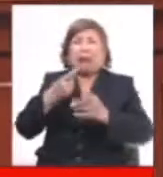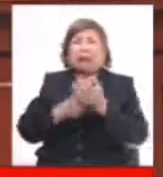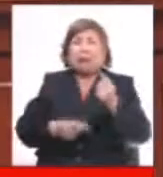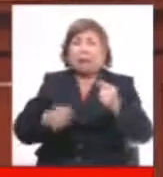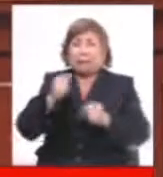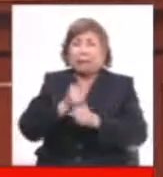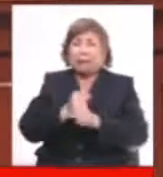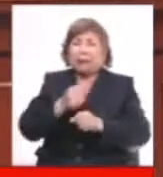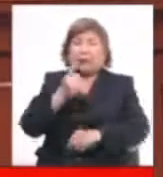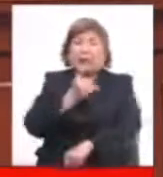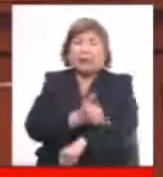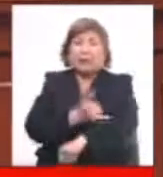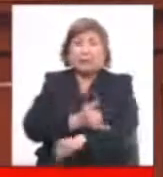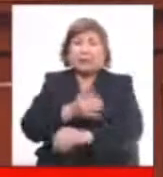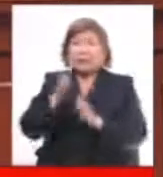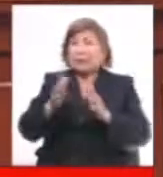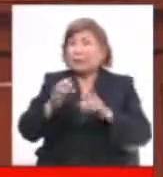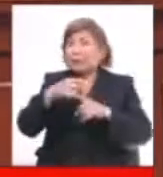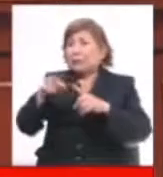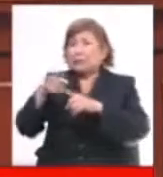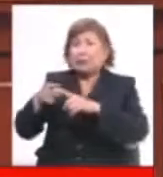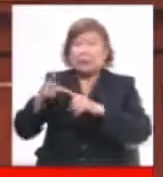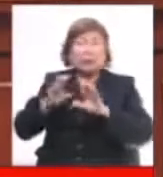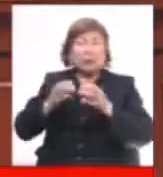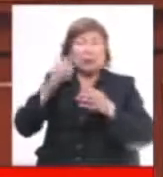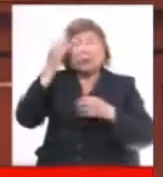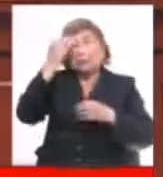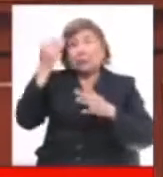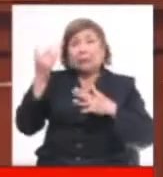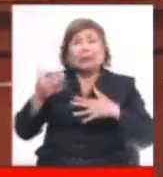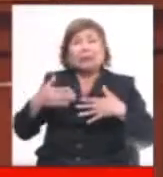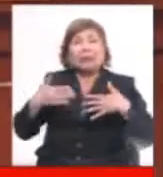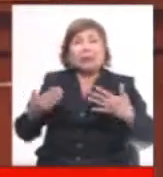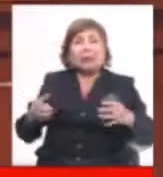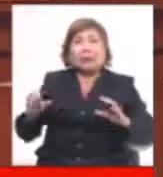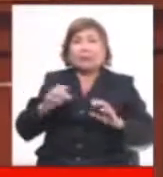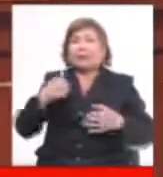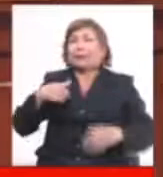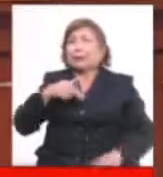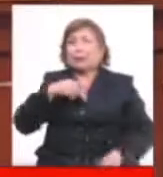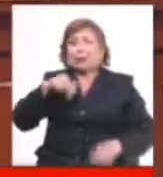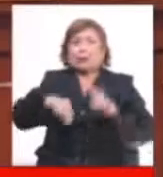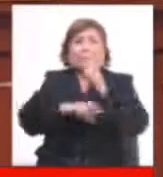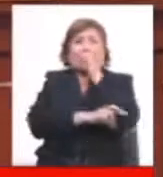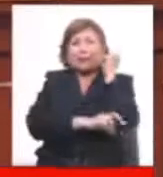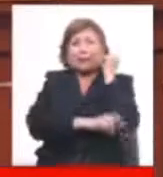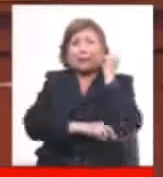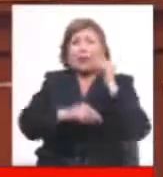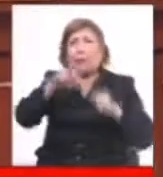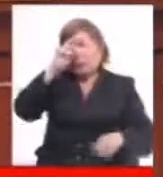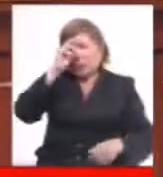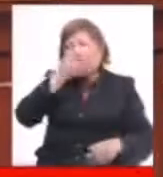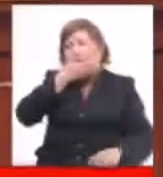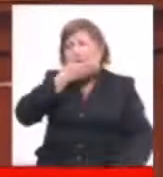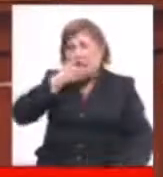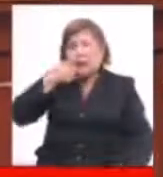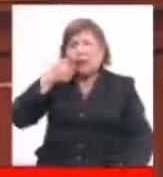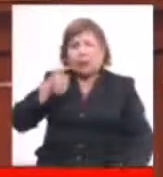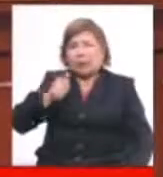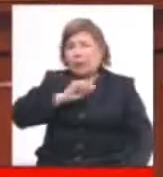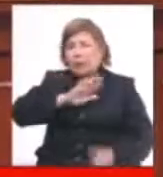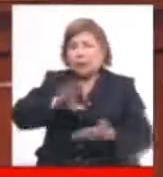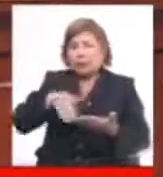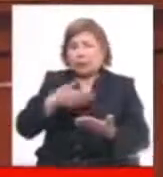las instituciones y nuestras esperanzas de poder hacer de nuestro país un Perú mejor para